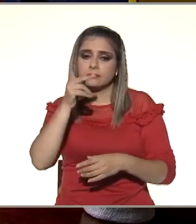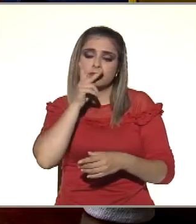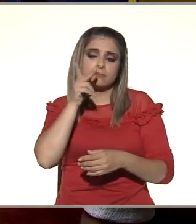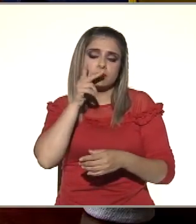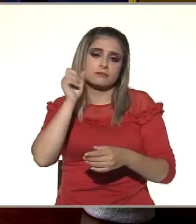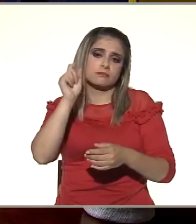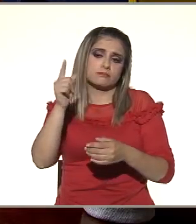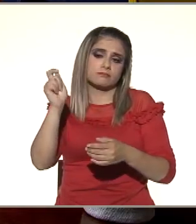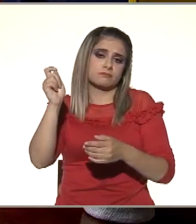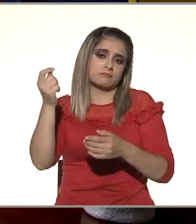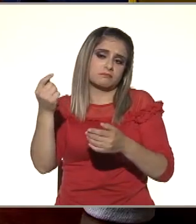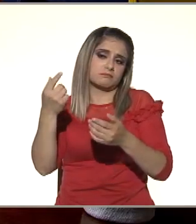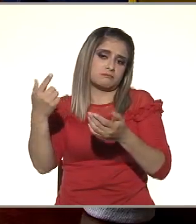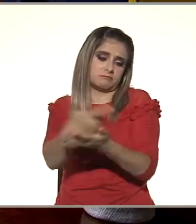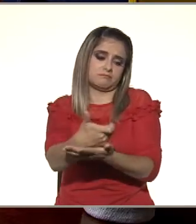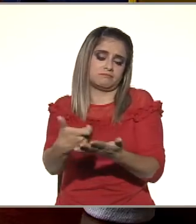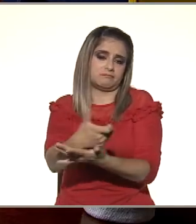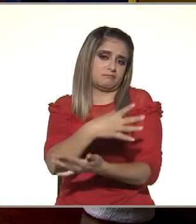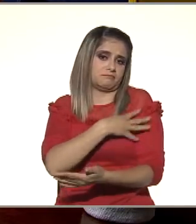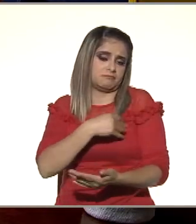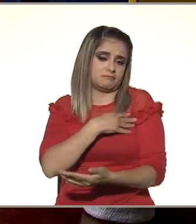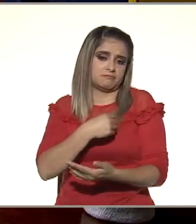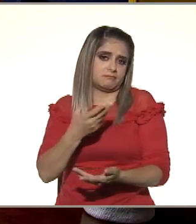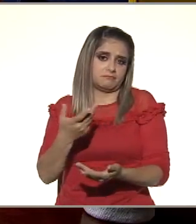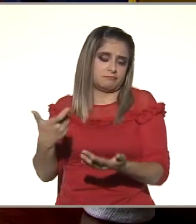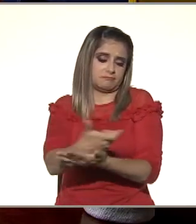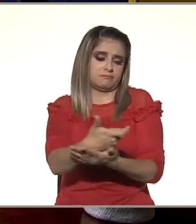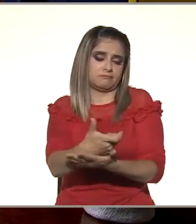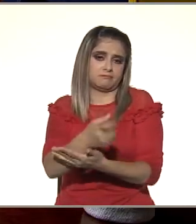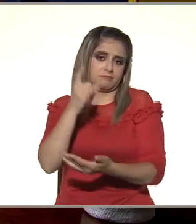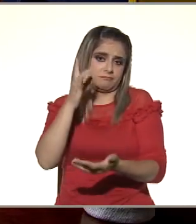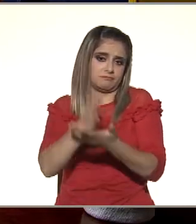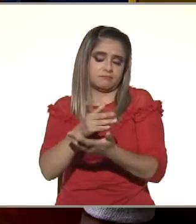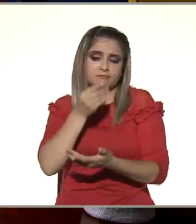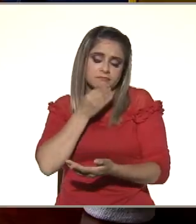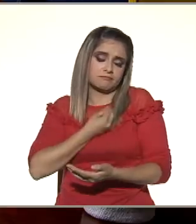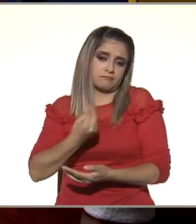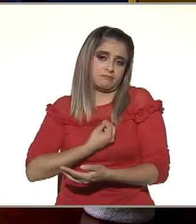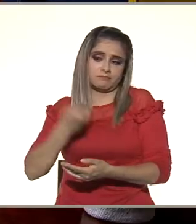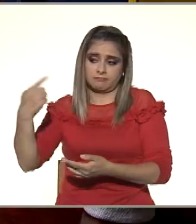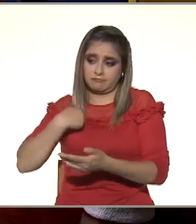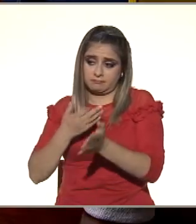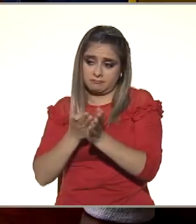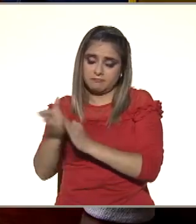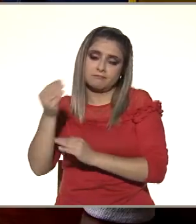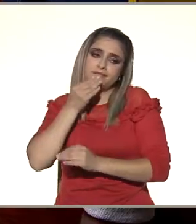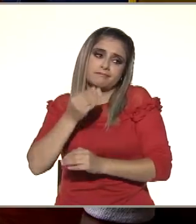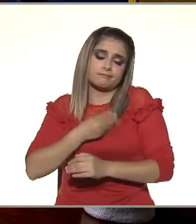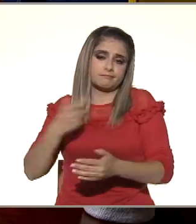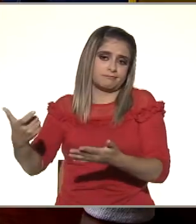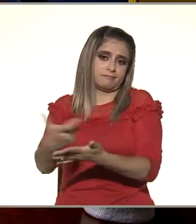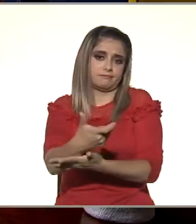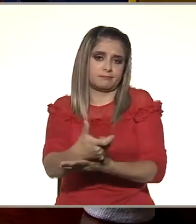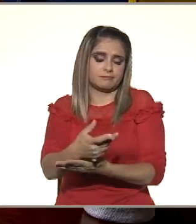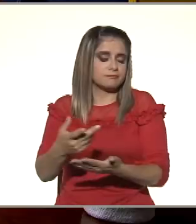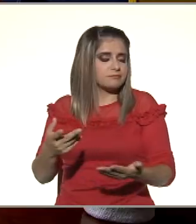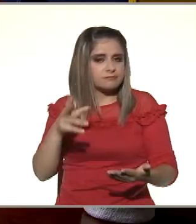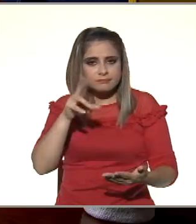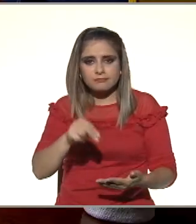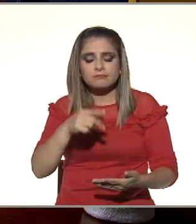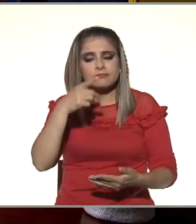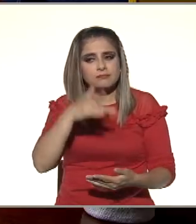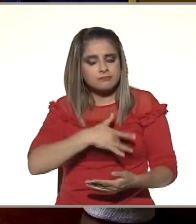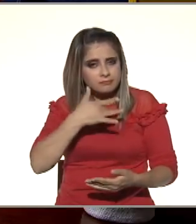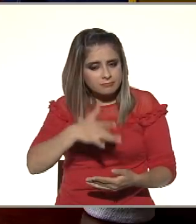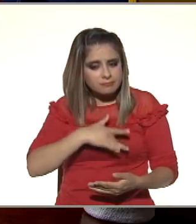Si recordabas. O sea, era buen proveedor. O sea, ese es el papel. Por eso terminamos, porque no hay esta humanidad